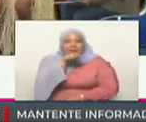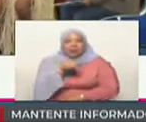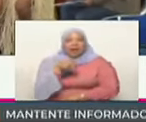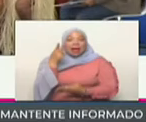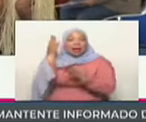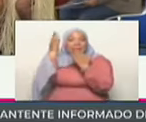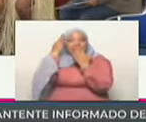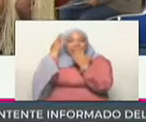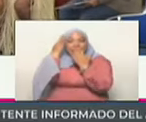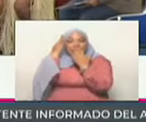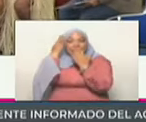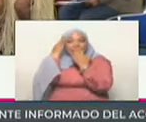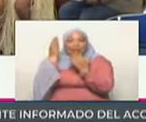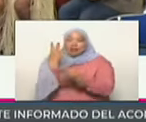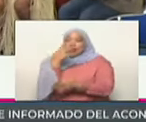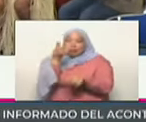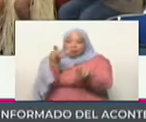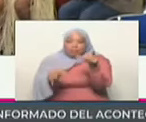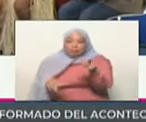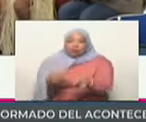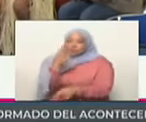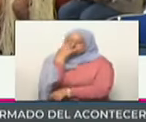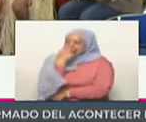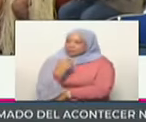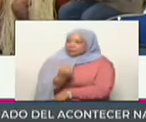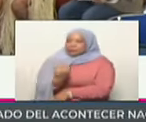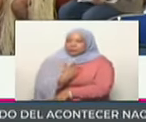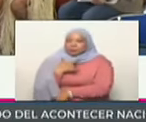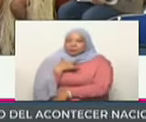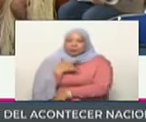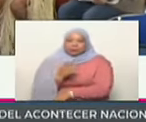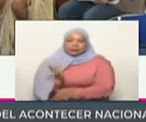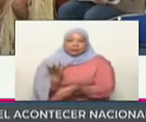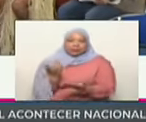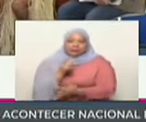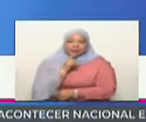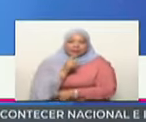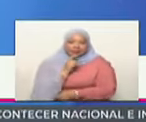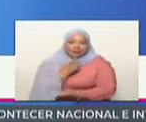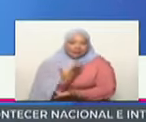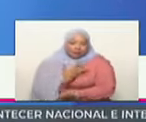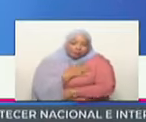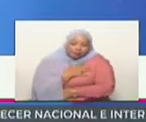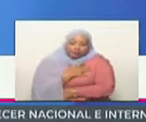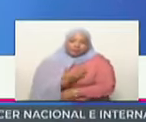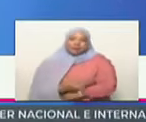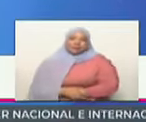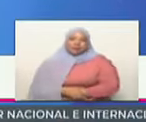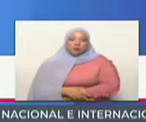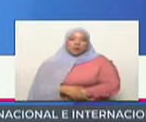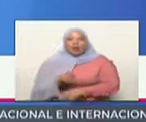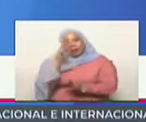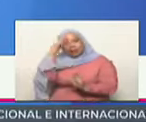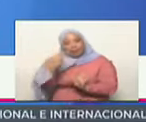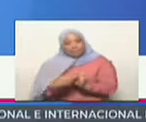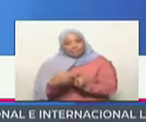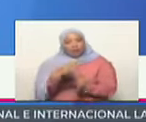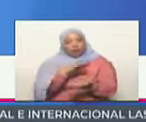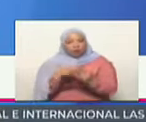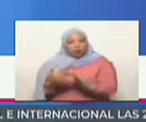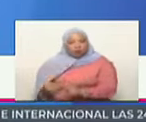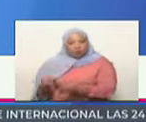En efecto, el pueblo Pemón, Alejandra, de acuerdo a los estudios, conocimiento que ustedes